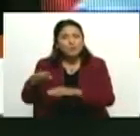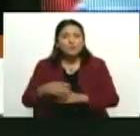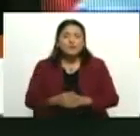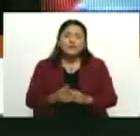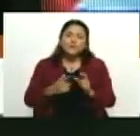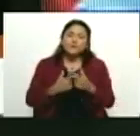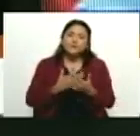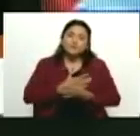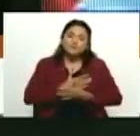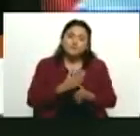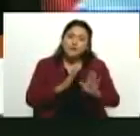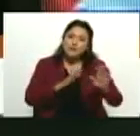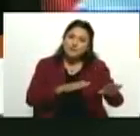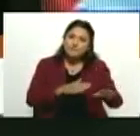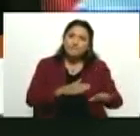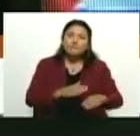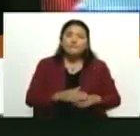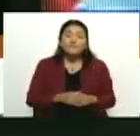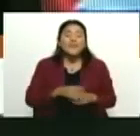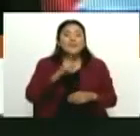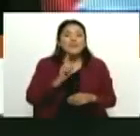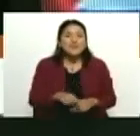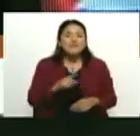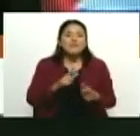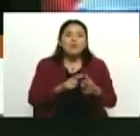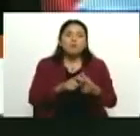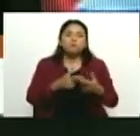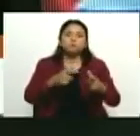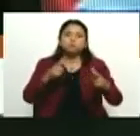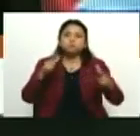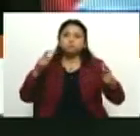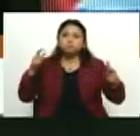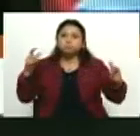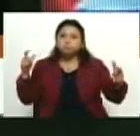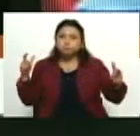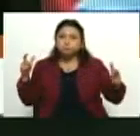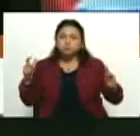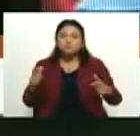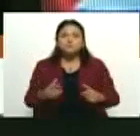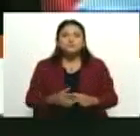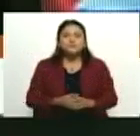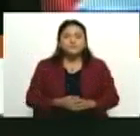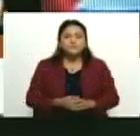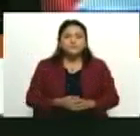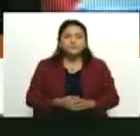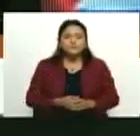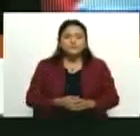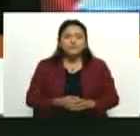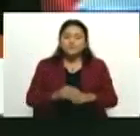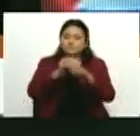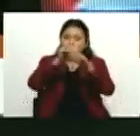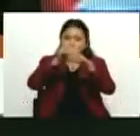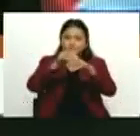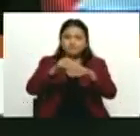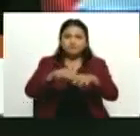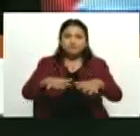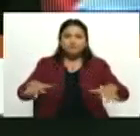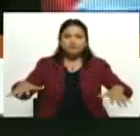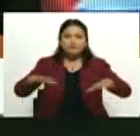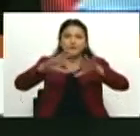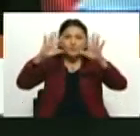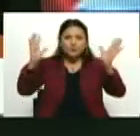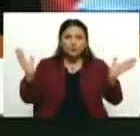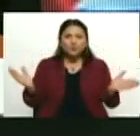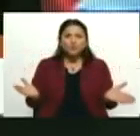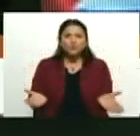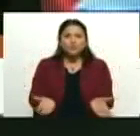solidaridad, de amistad, hay que multiplicarlos y llevarlos a todos los rincones del mundo.